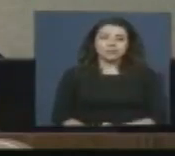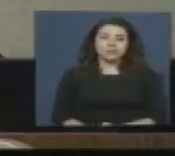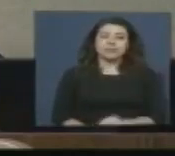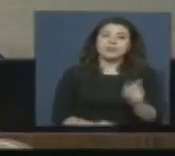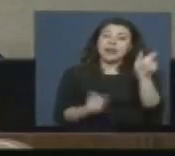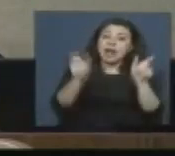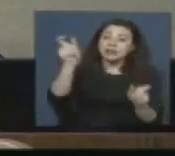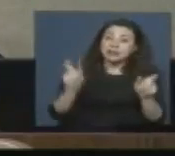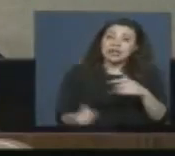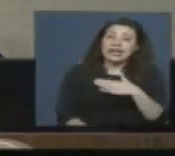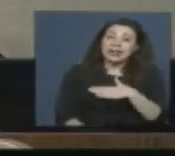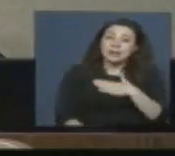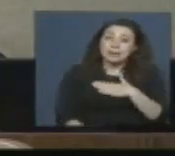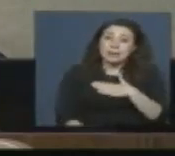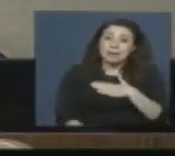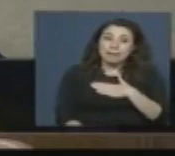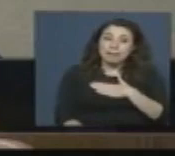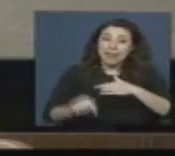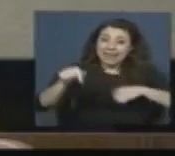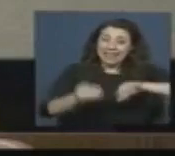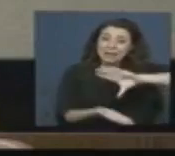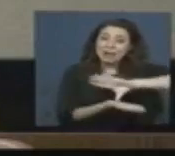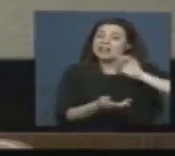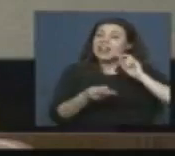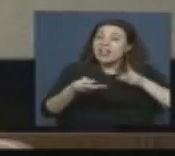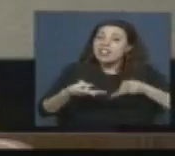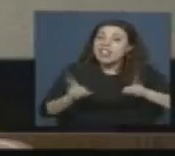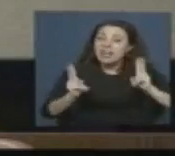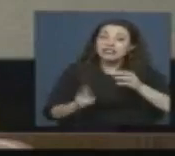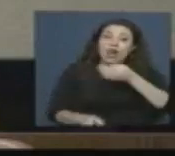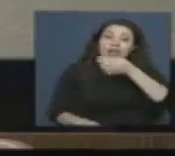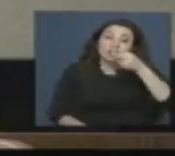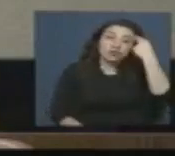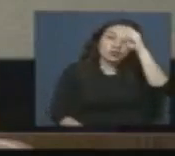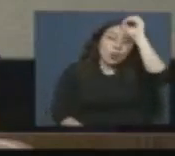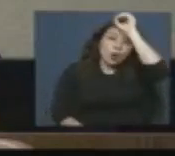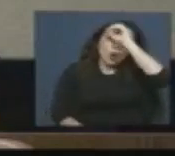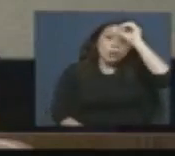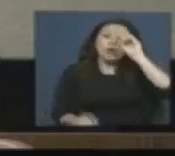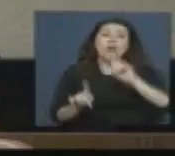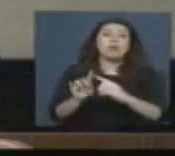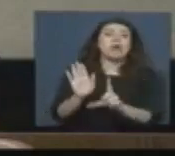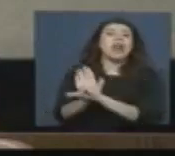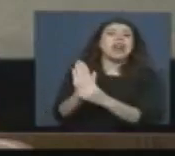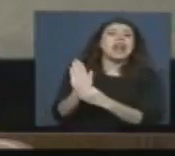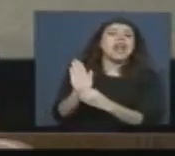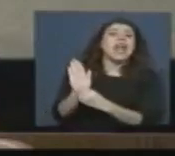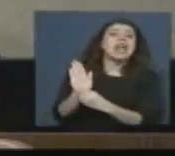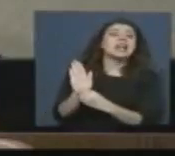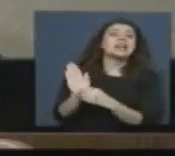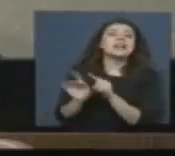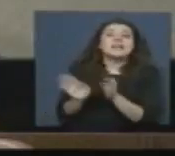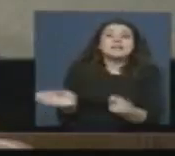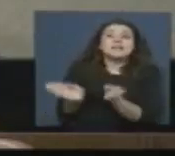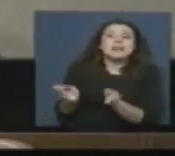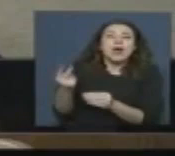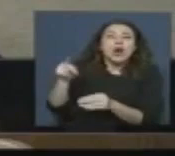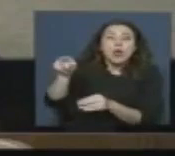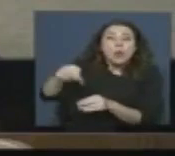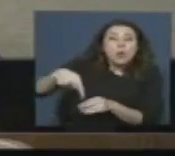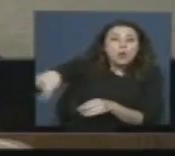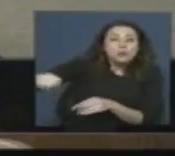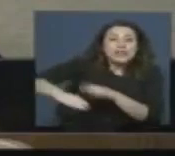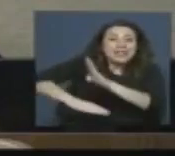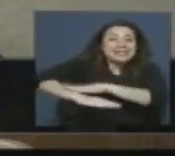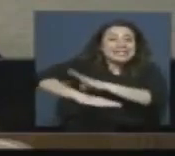Y quien quiera en este país tiene derecho a expresarse. Y no por una ley propiciada por ustedes,